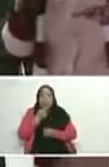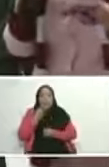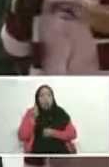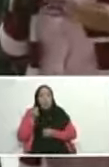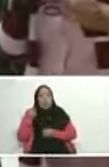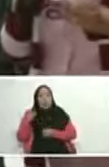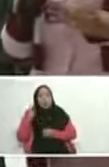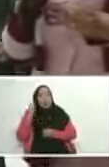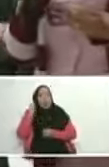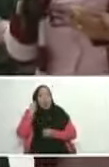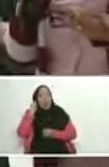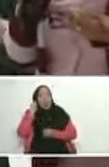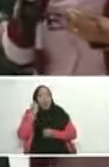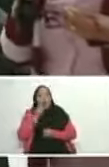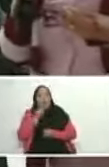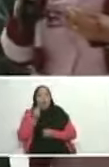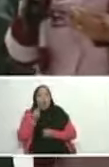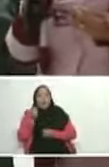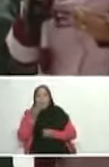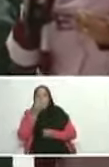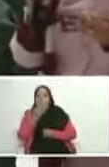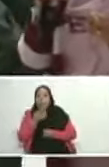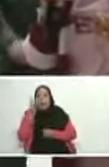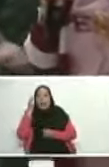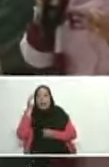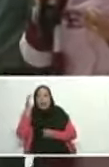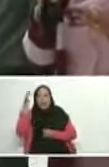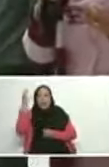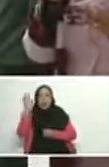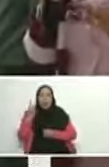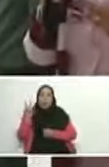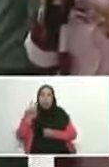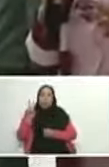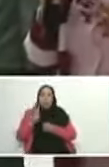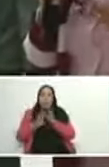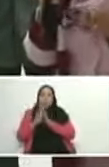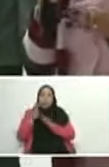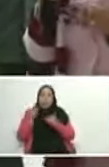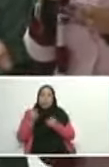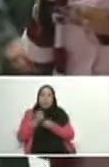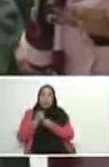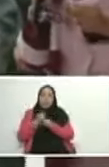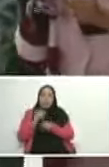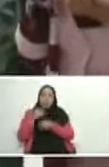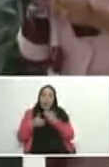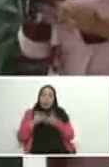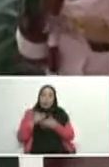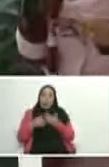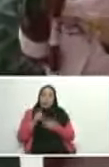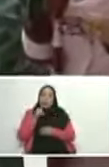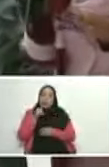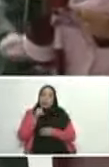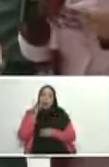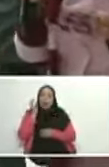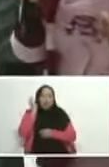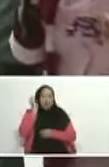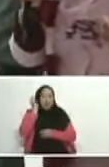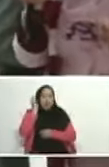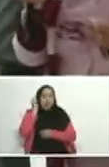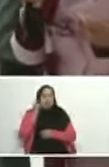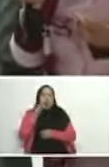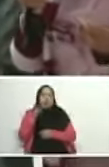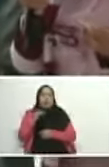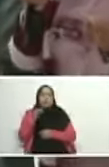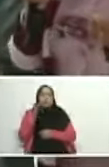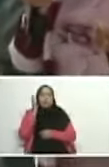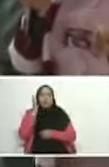tantas mujeres con tanto talento, vemos que Venezuela va avanzando con las mujeres, siempre. Exacto, con las unas mujeres.